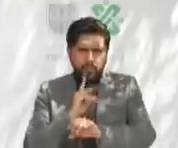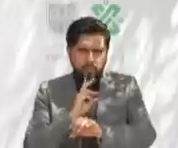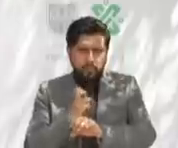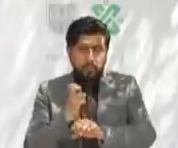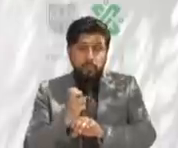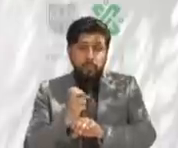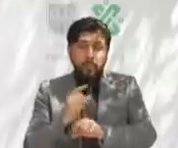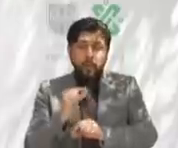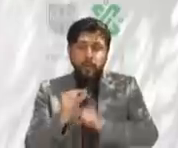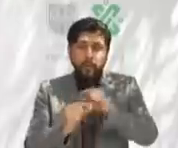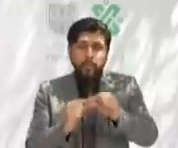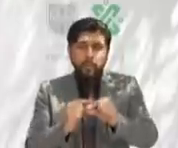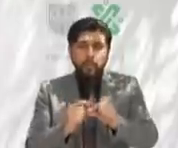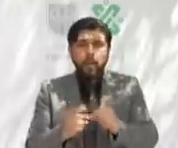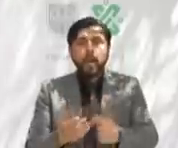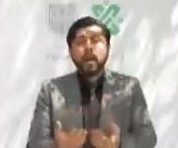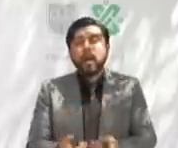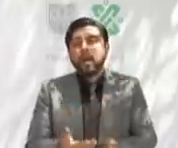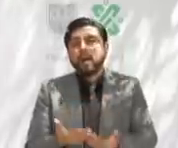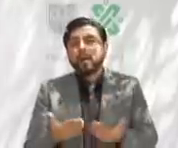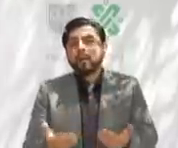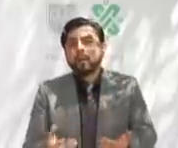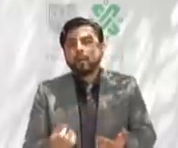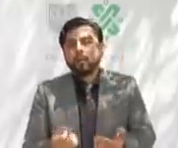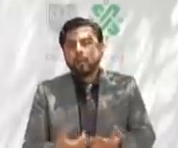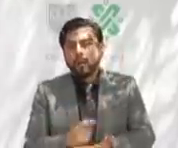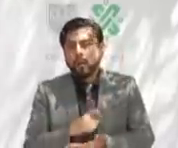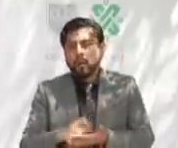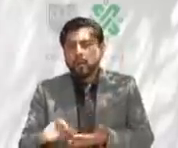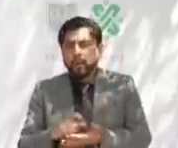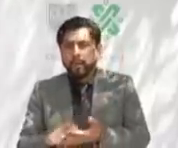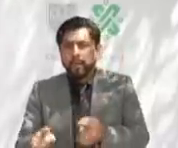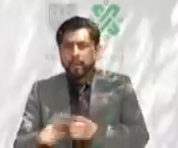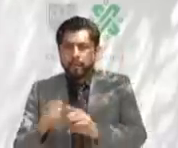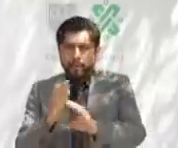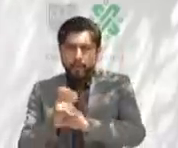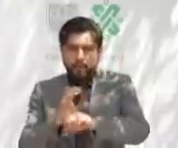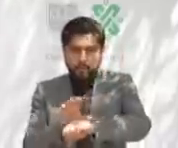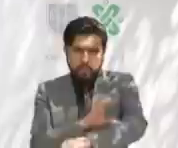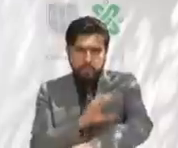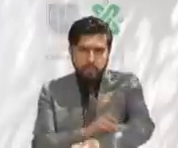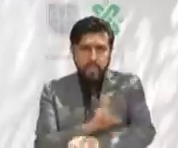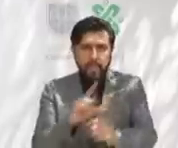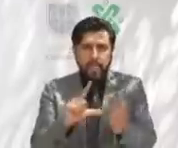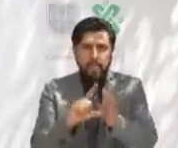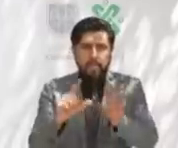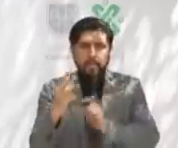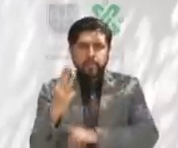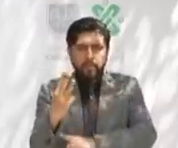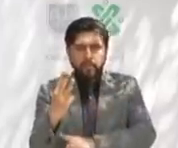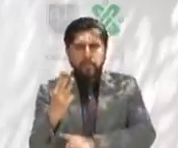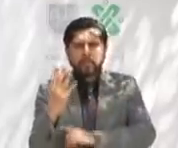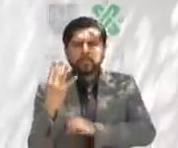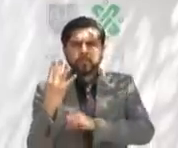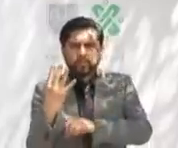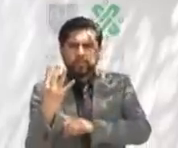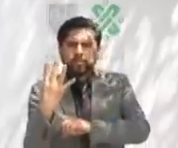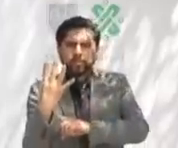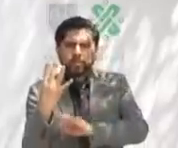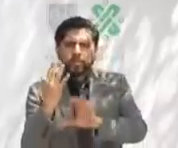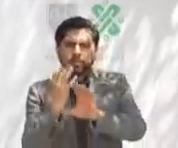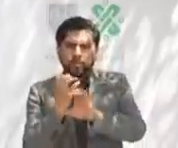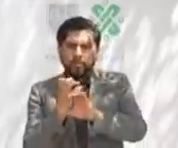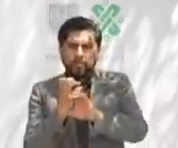adquisición de autobuses eléctricos, sino la ampliación de la línea 3, de la línea 4, de la línea 5 y